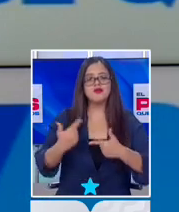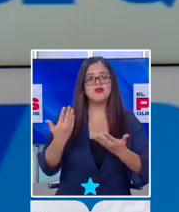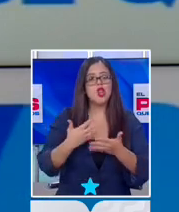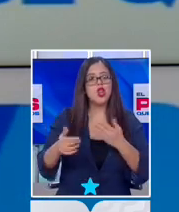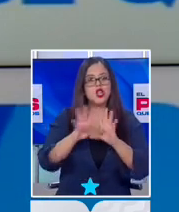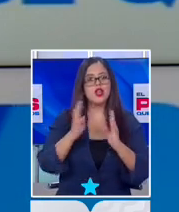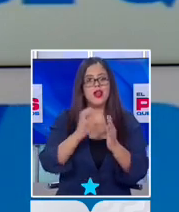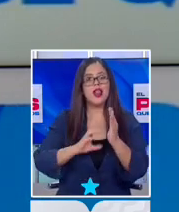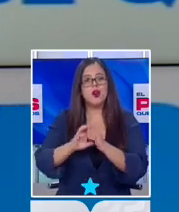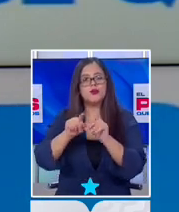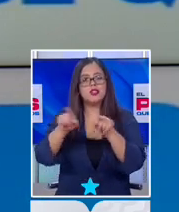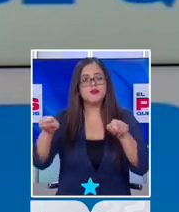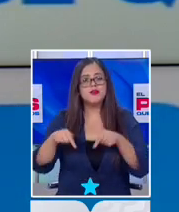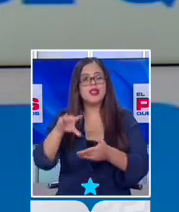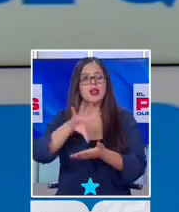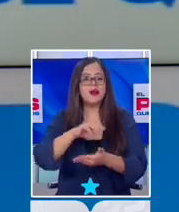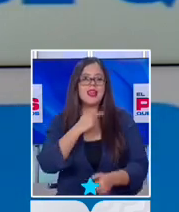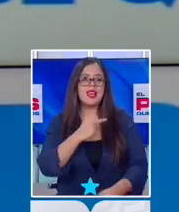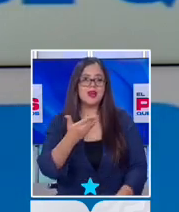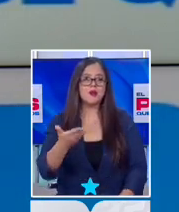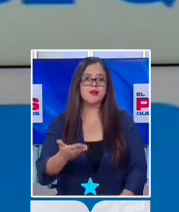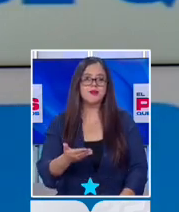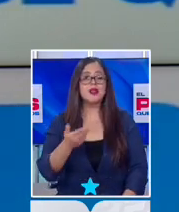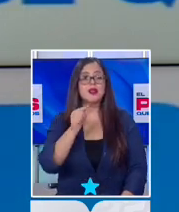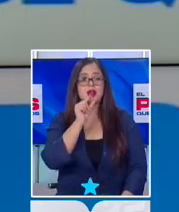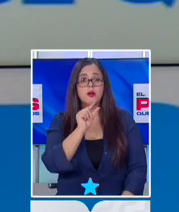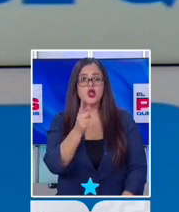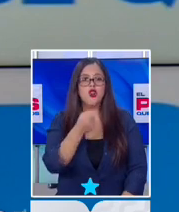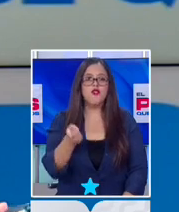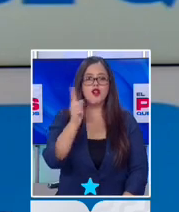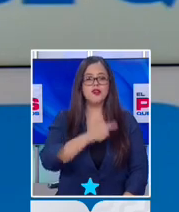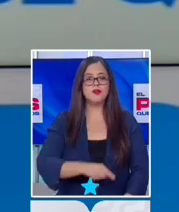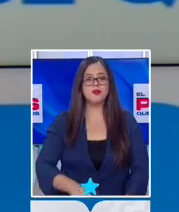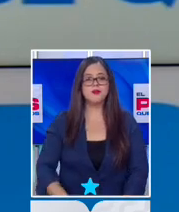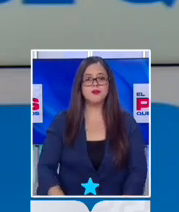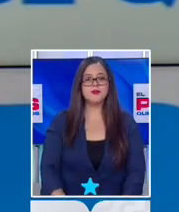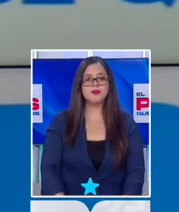pleno este país que queremos vamos y volvemos